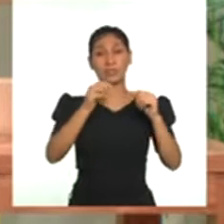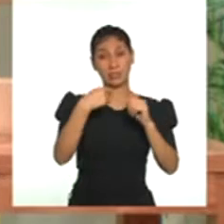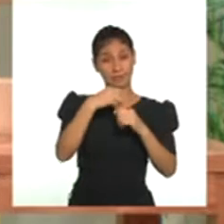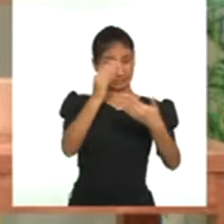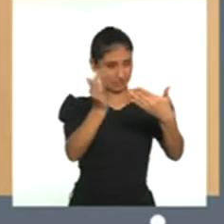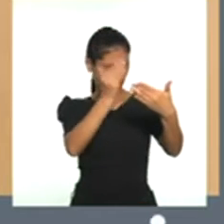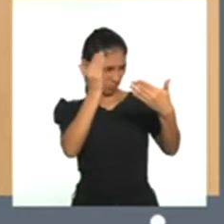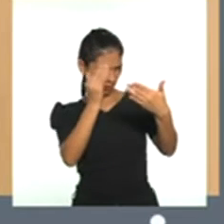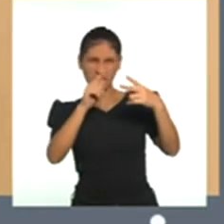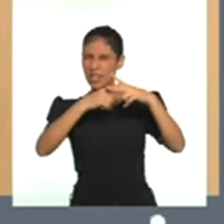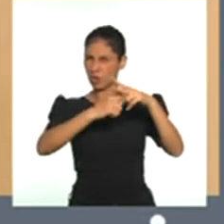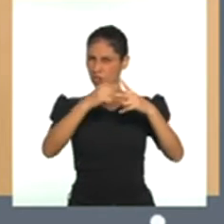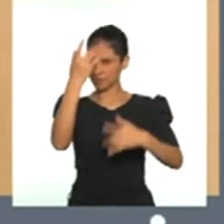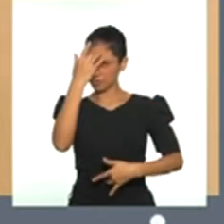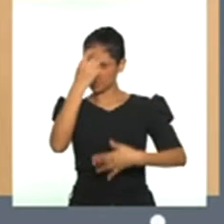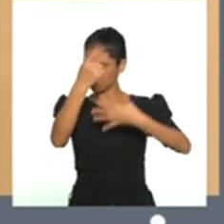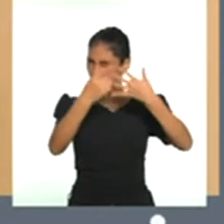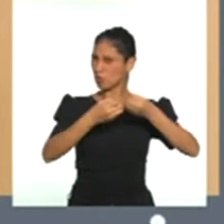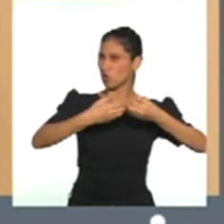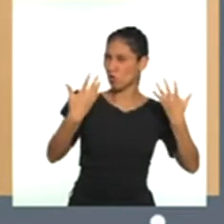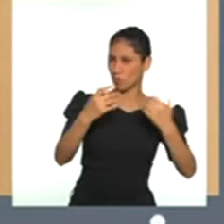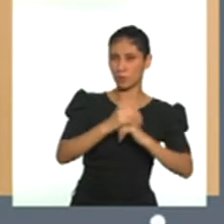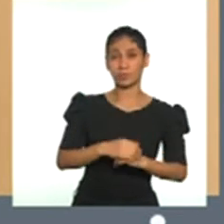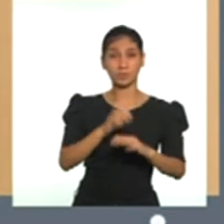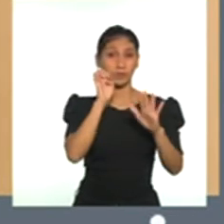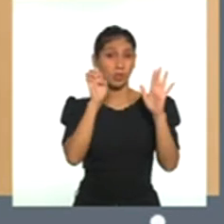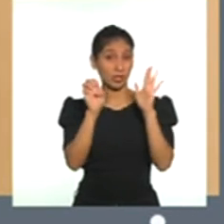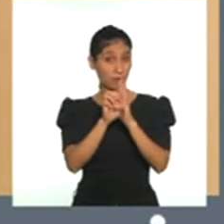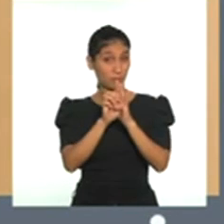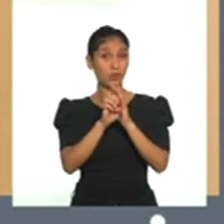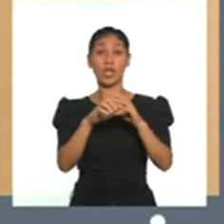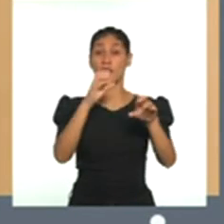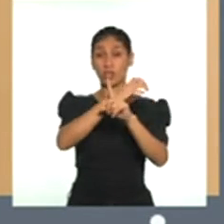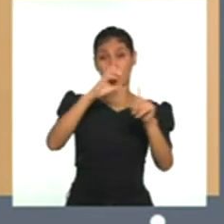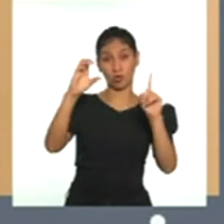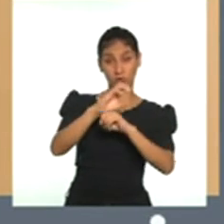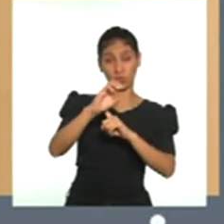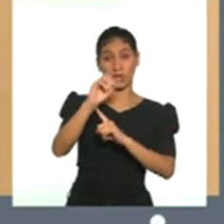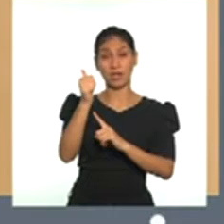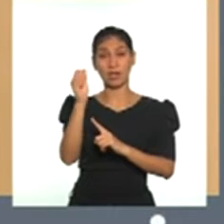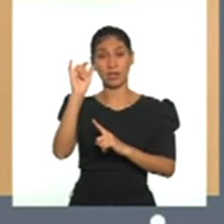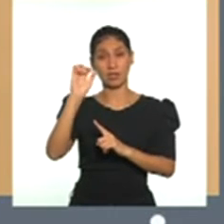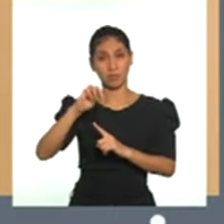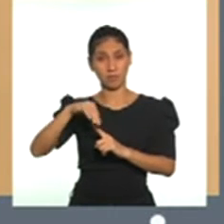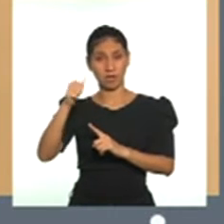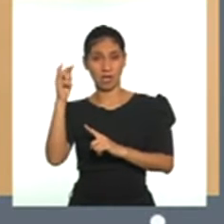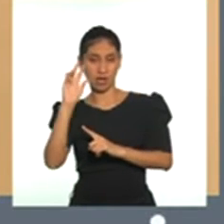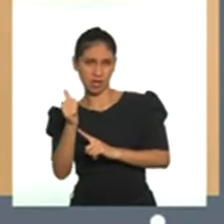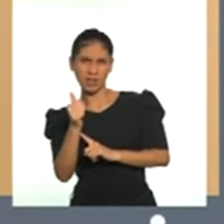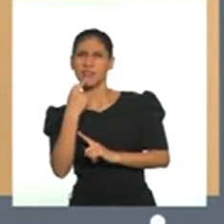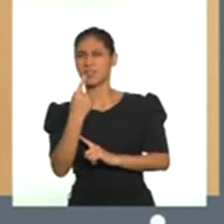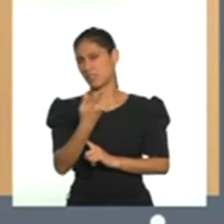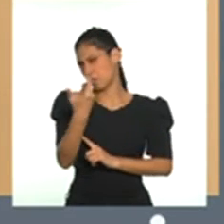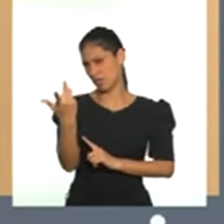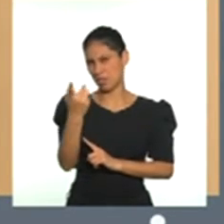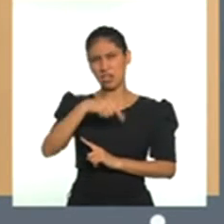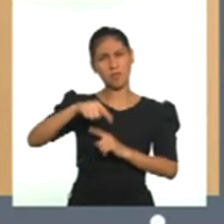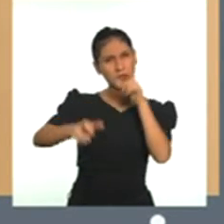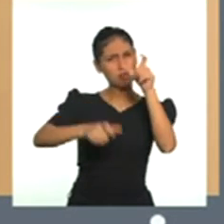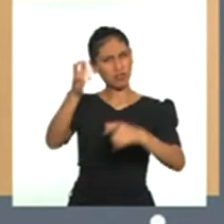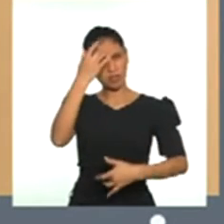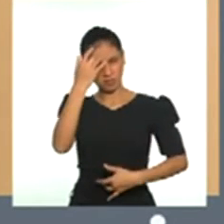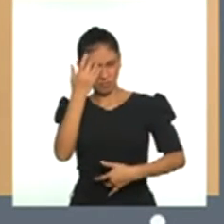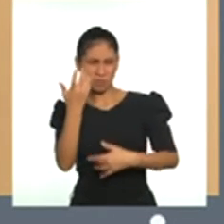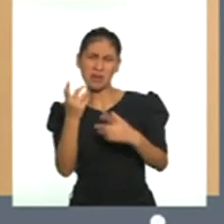las enfermedades. Por ejemplo, en la concepción de la cultura aymara, los motivos para enfermarse pueden ser sociales,